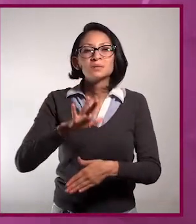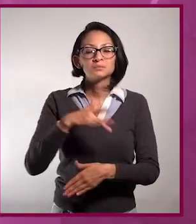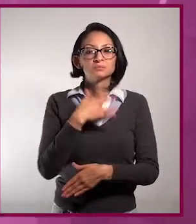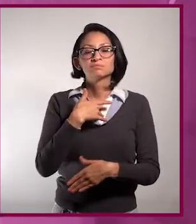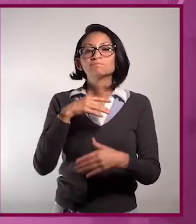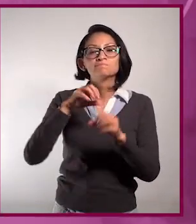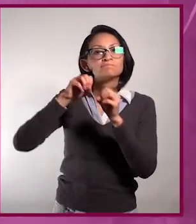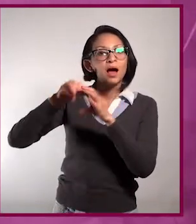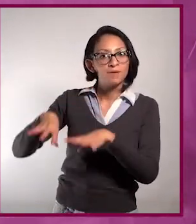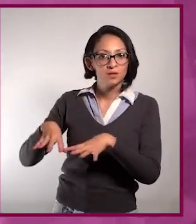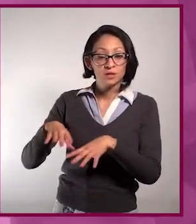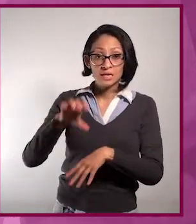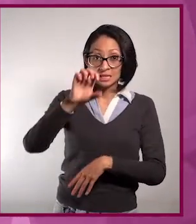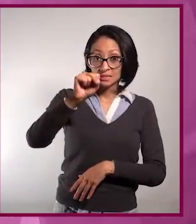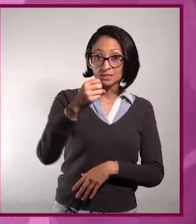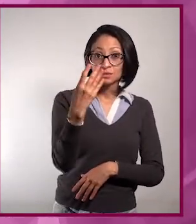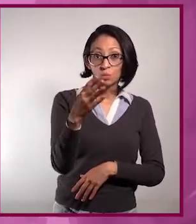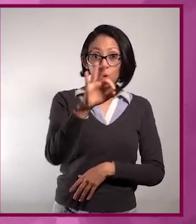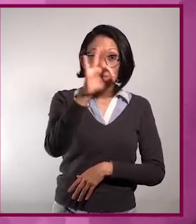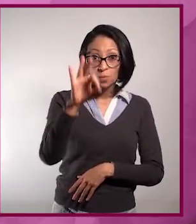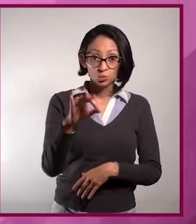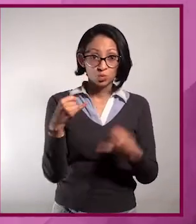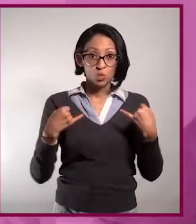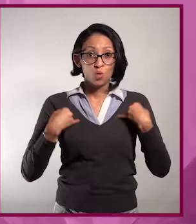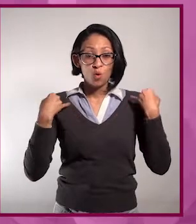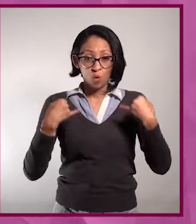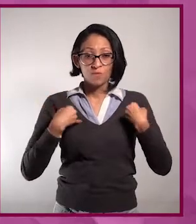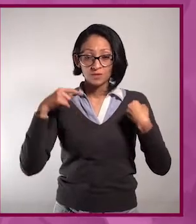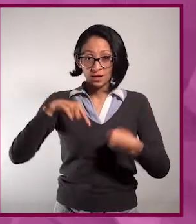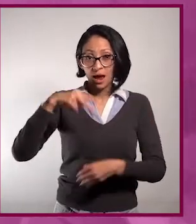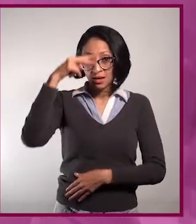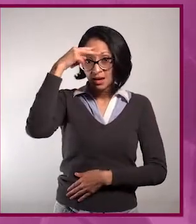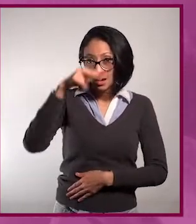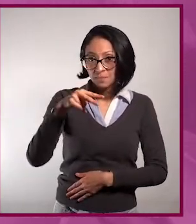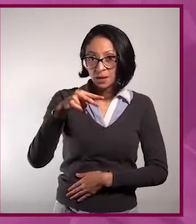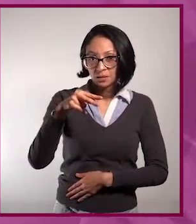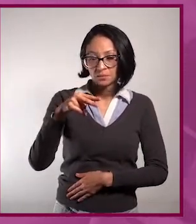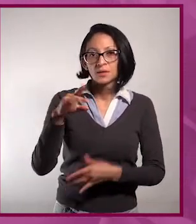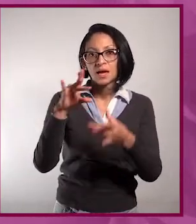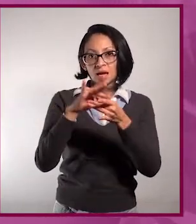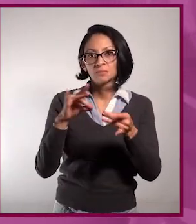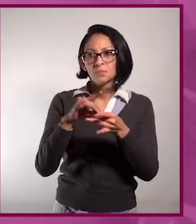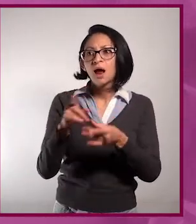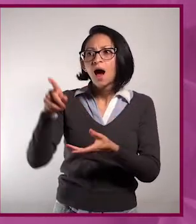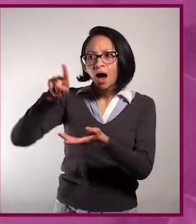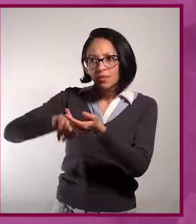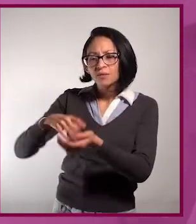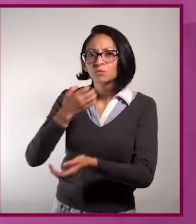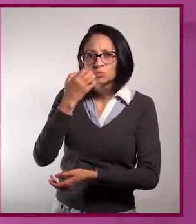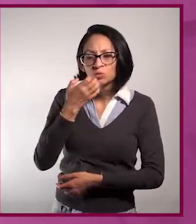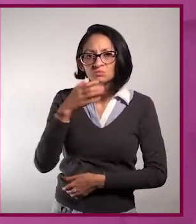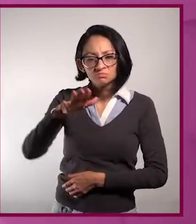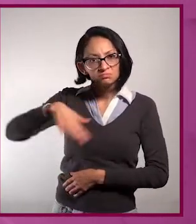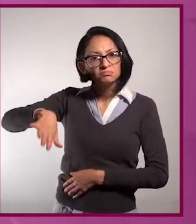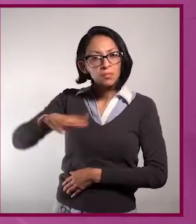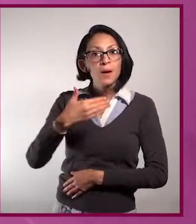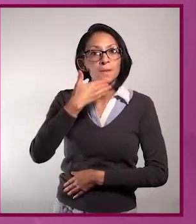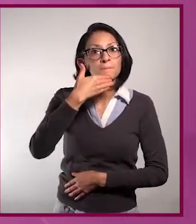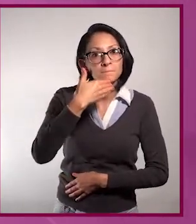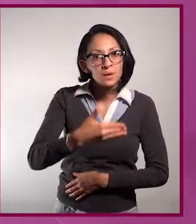escolar. Solo 64% de las adolescentes en México dicen que tienen instalaciones adecuadas en sus